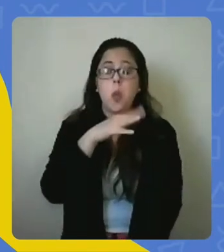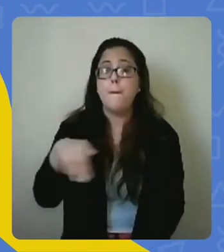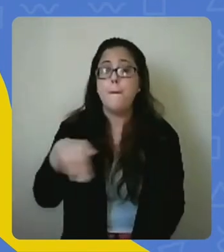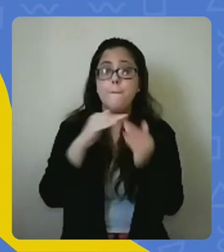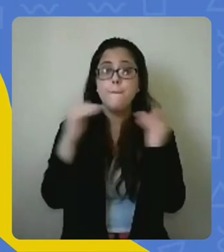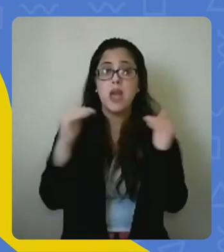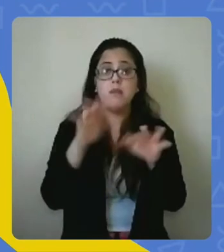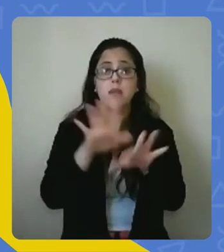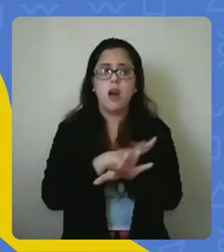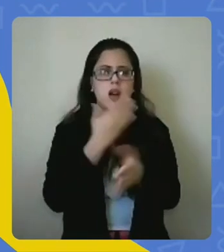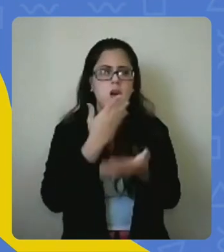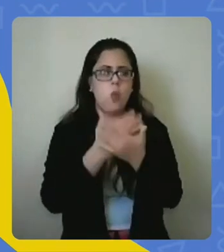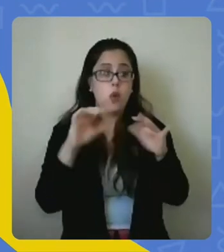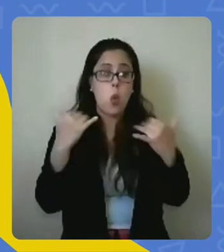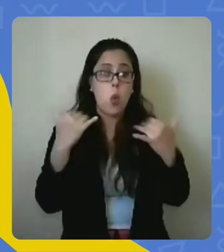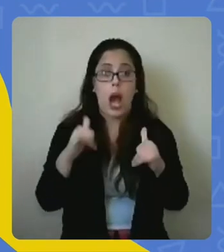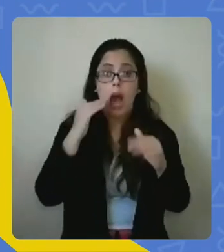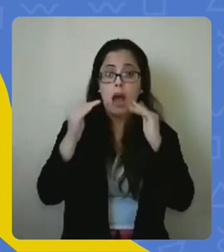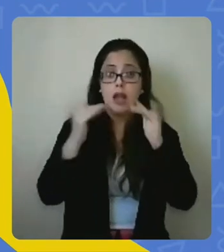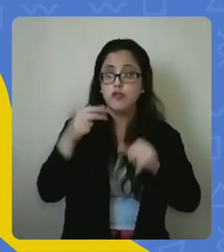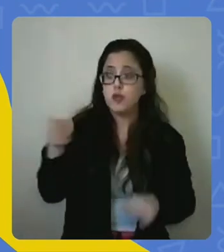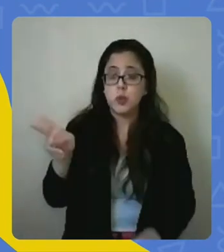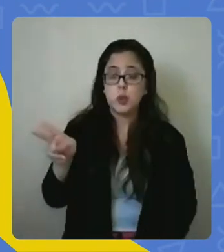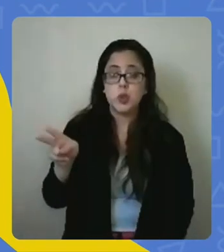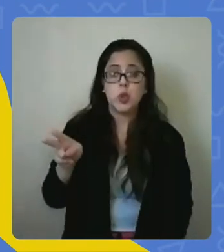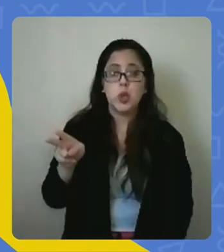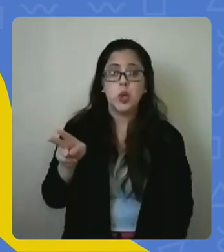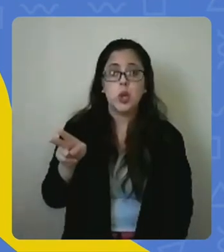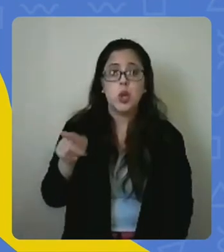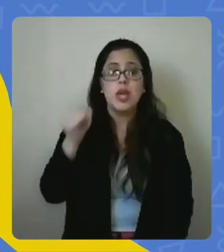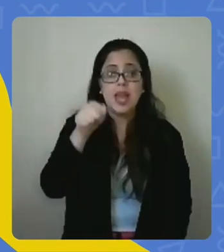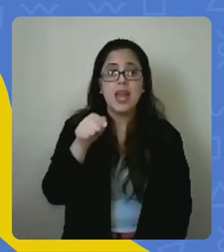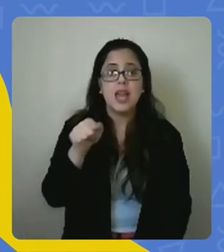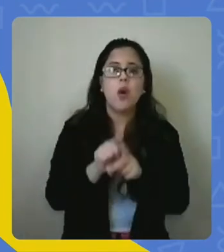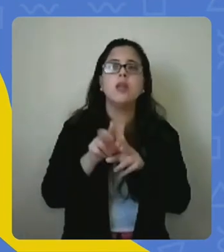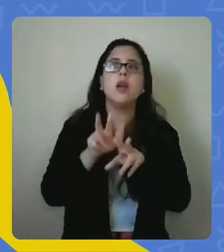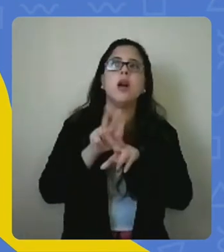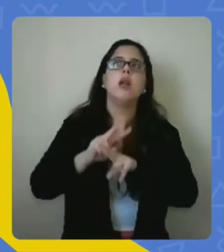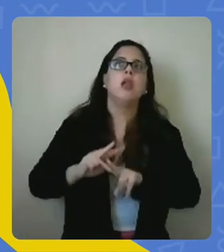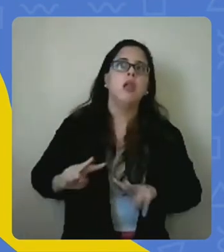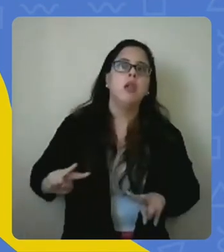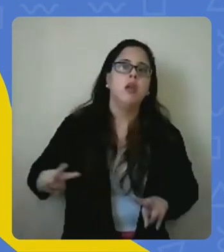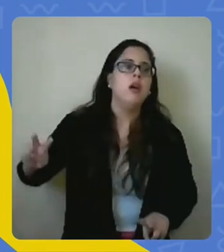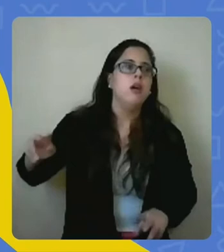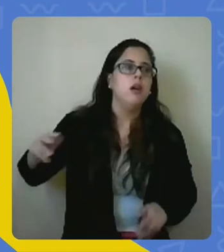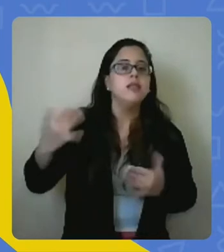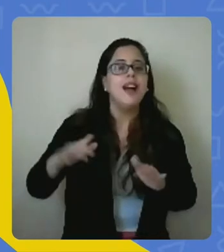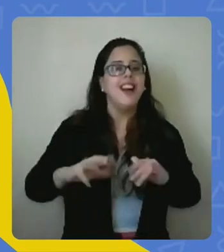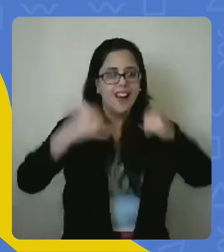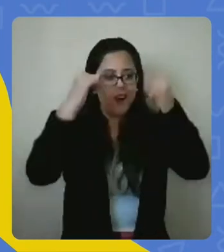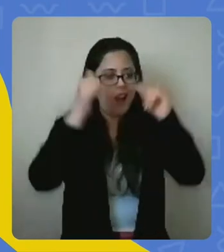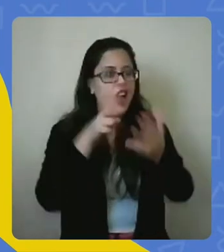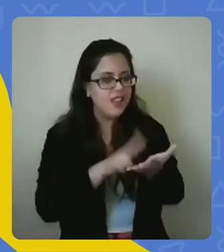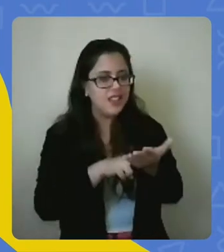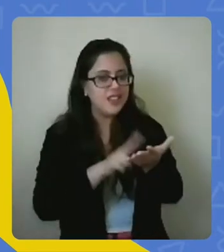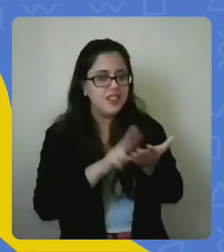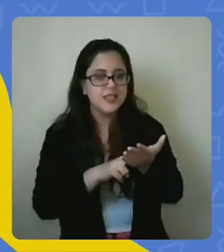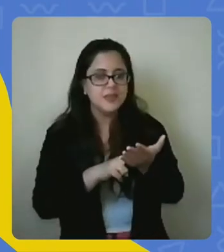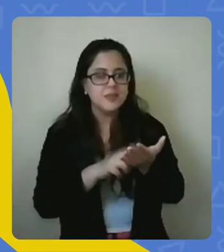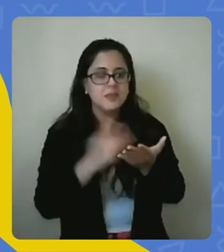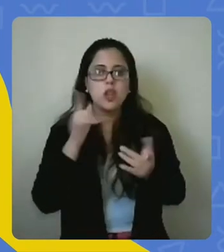tus niños, es que pudieron relajarse y realmente divertirse, porque no se